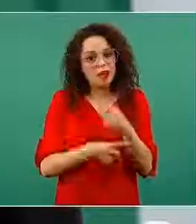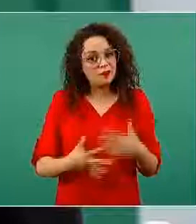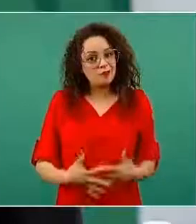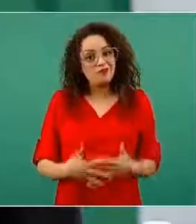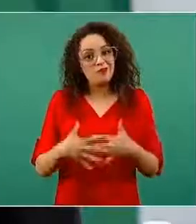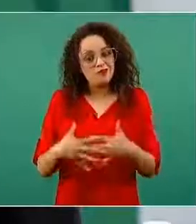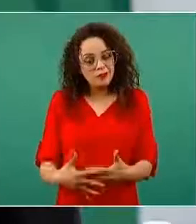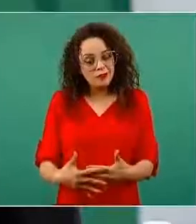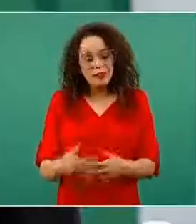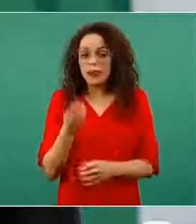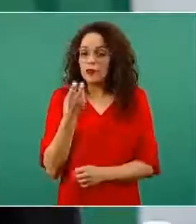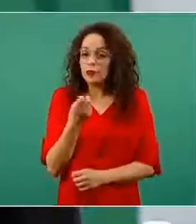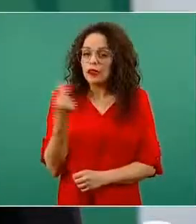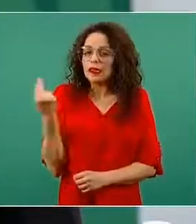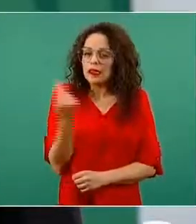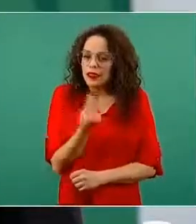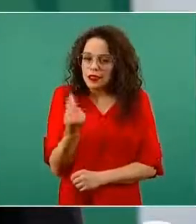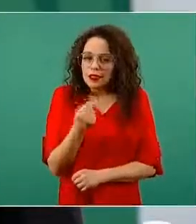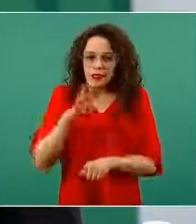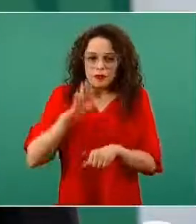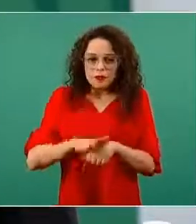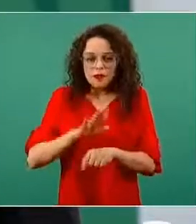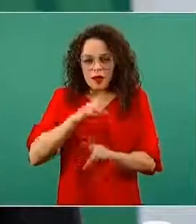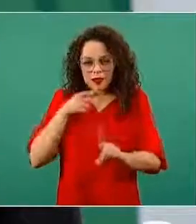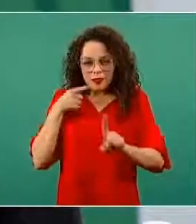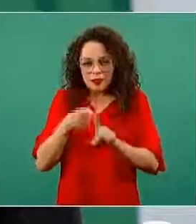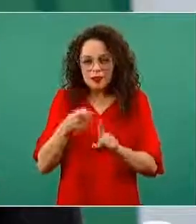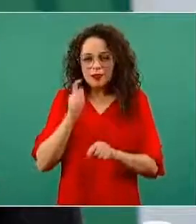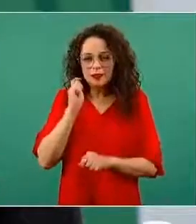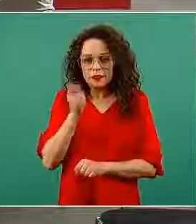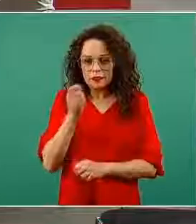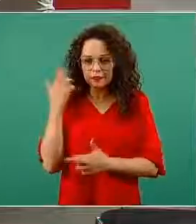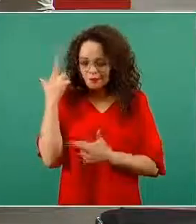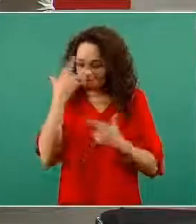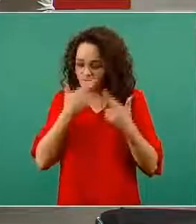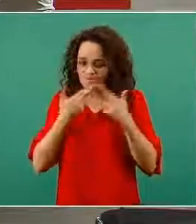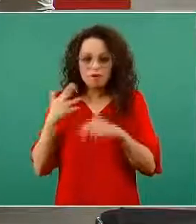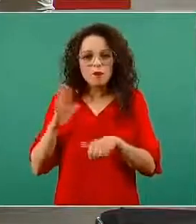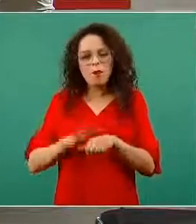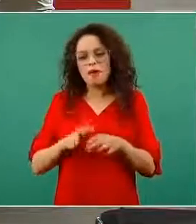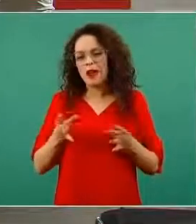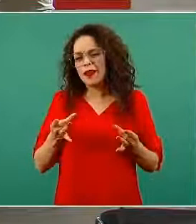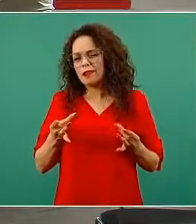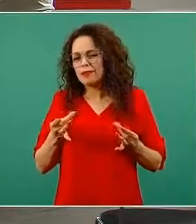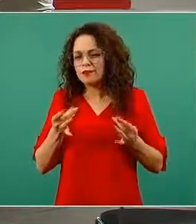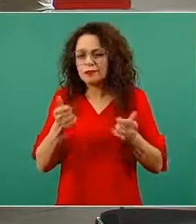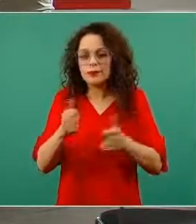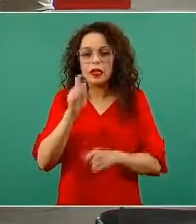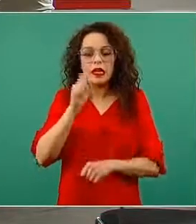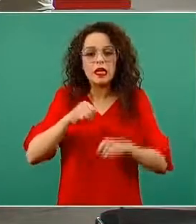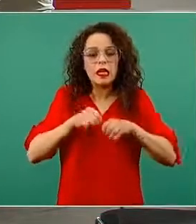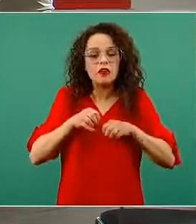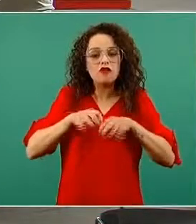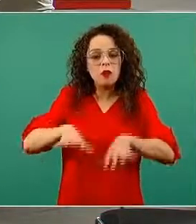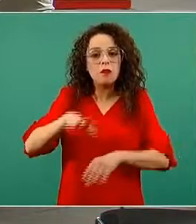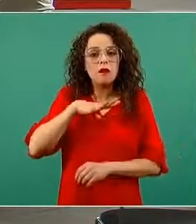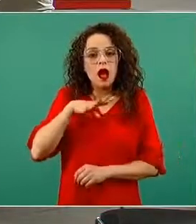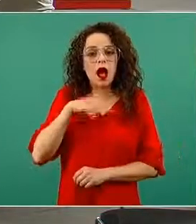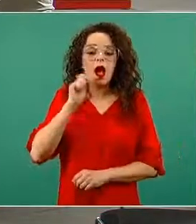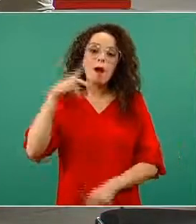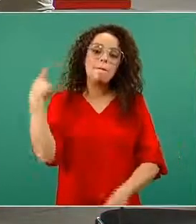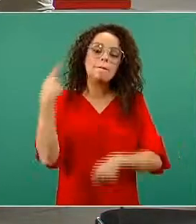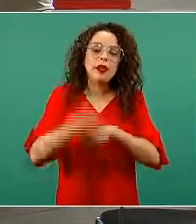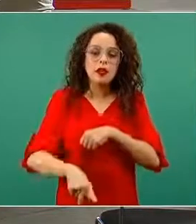de un cierto análisis muy fino en cuanto a la información disponible sobre riesgos